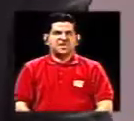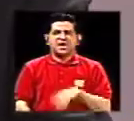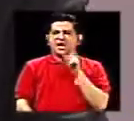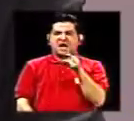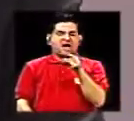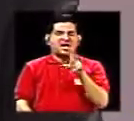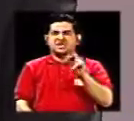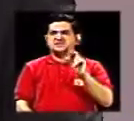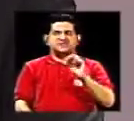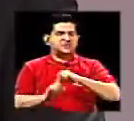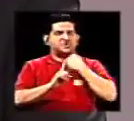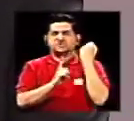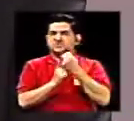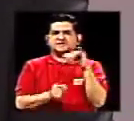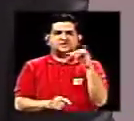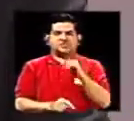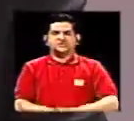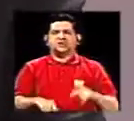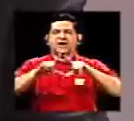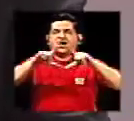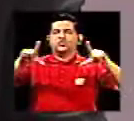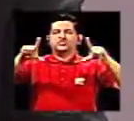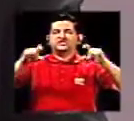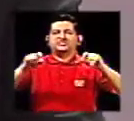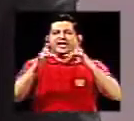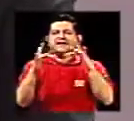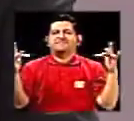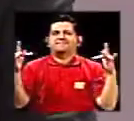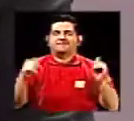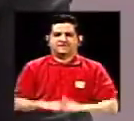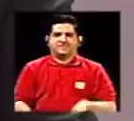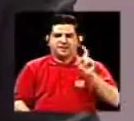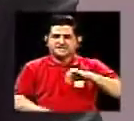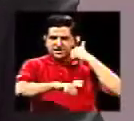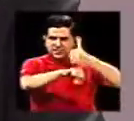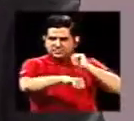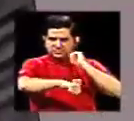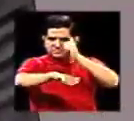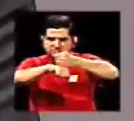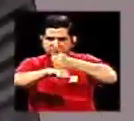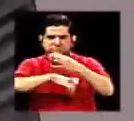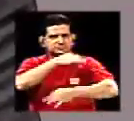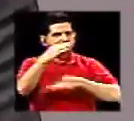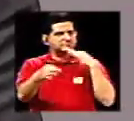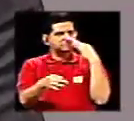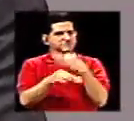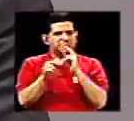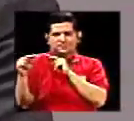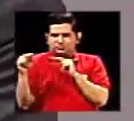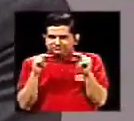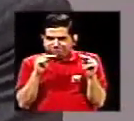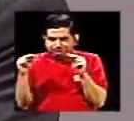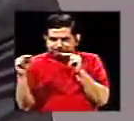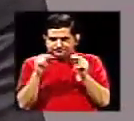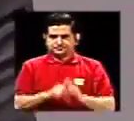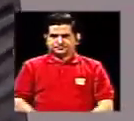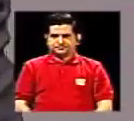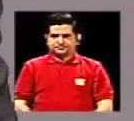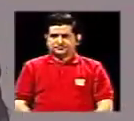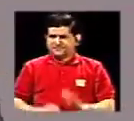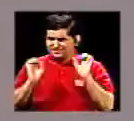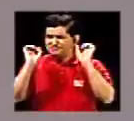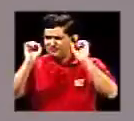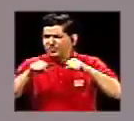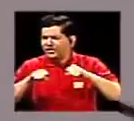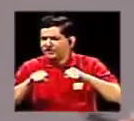no va a ser un cheque en blanco, sino uh-huh. que deberían establecerse algún tipo de negociación? ¿Eso es